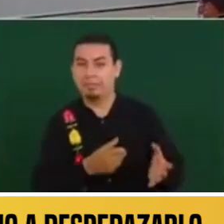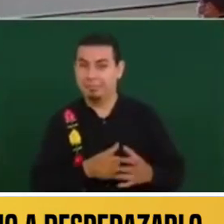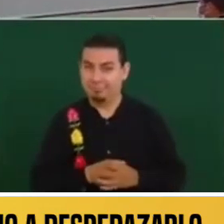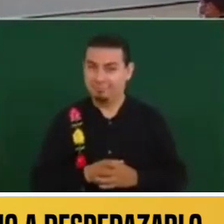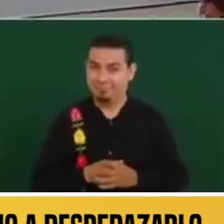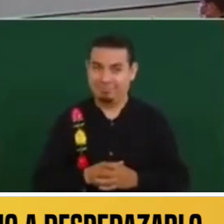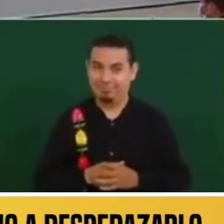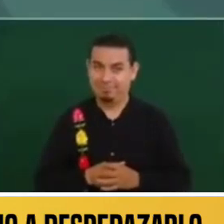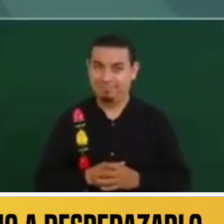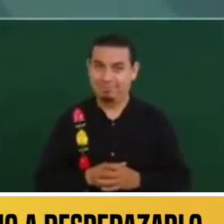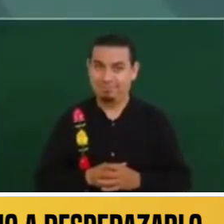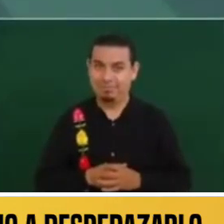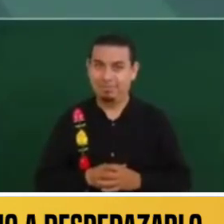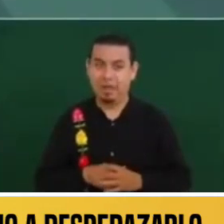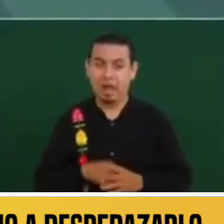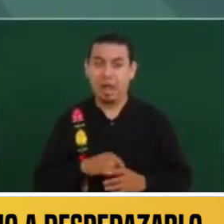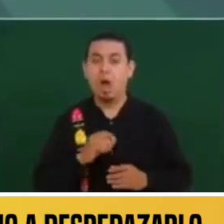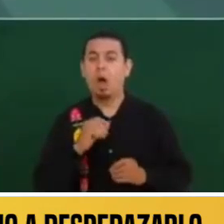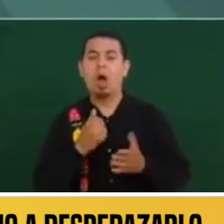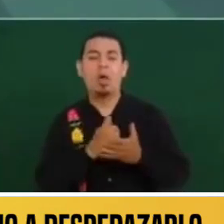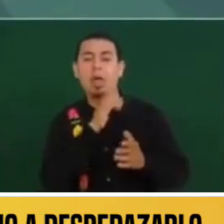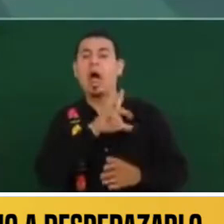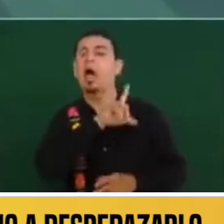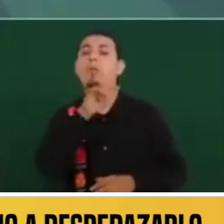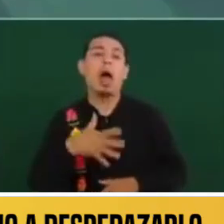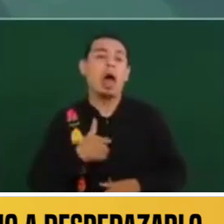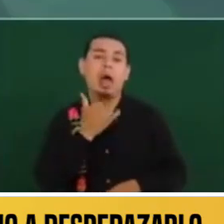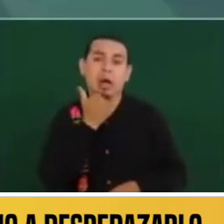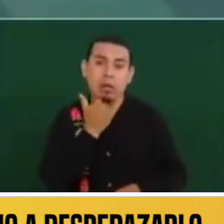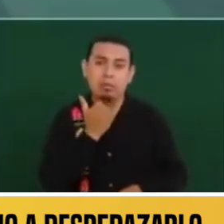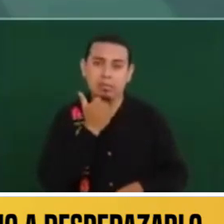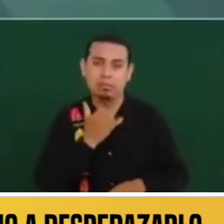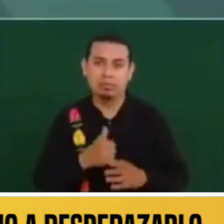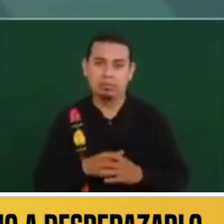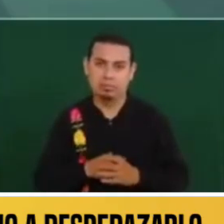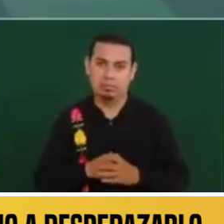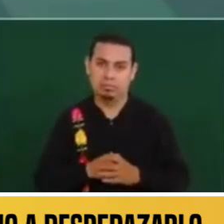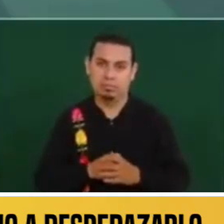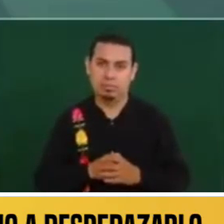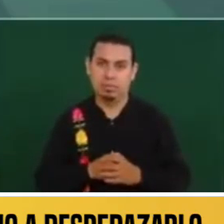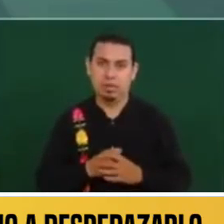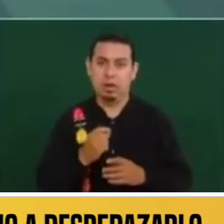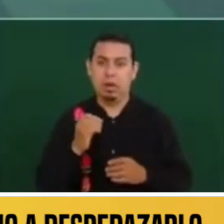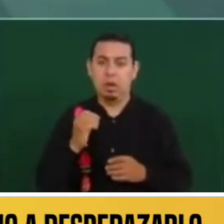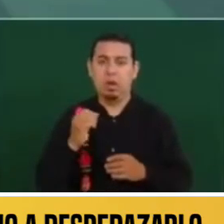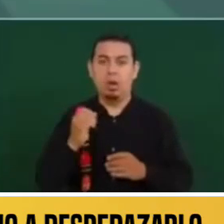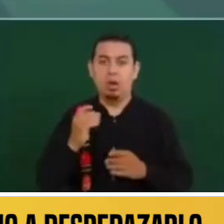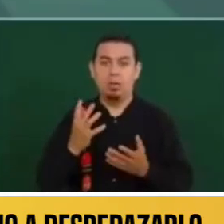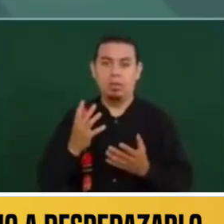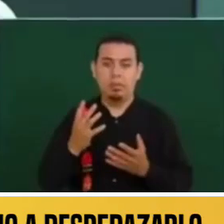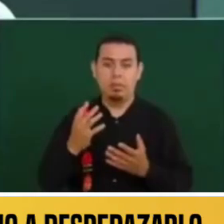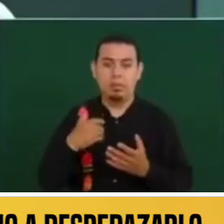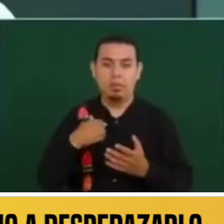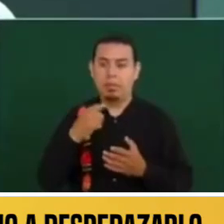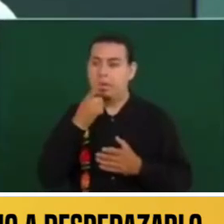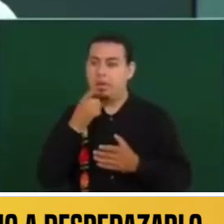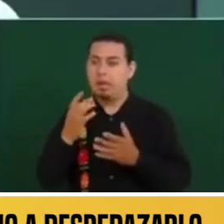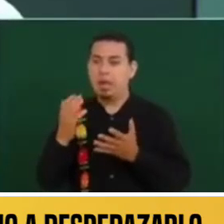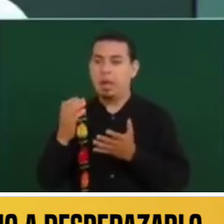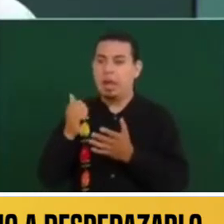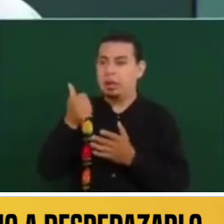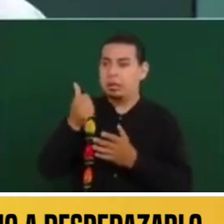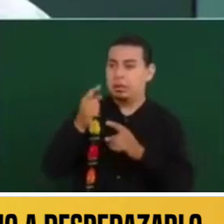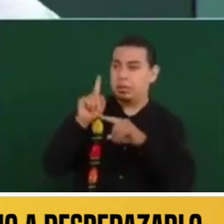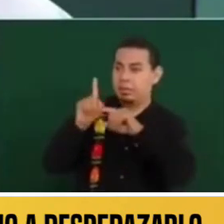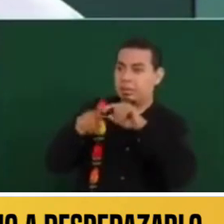y ofrezco disculpa porque voy a tirar aceite ahora, voy a presumirles. ¿No tienes